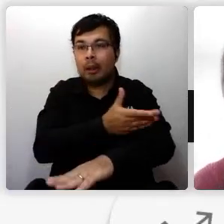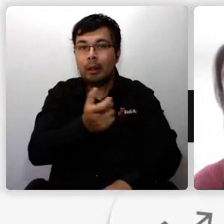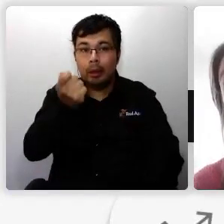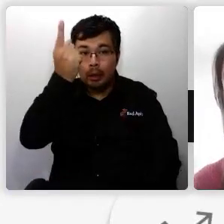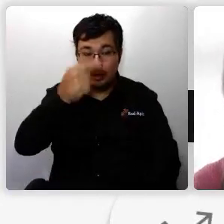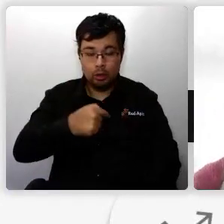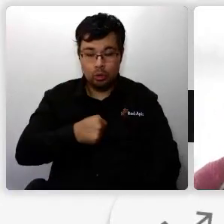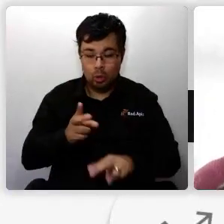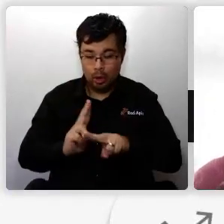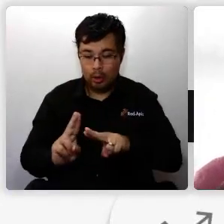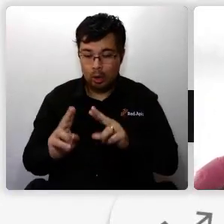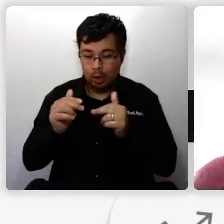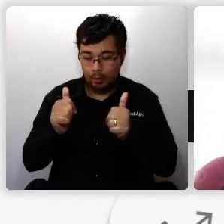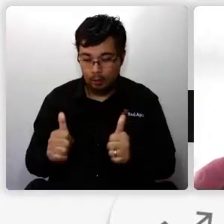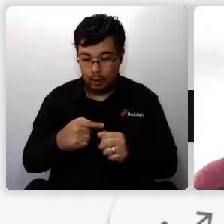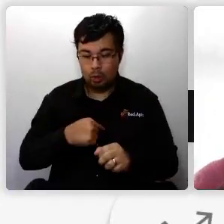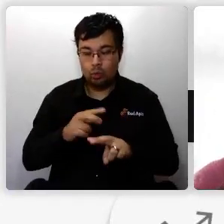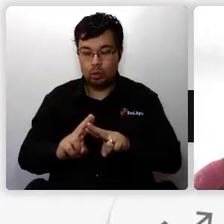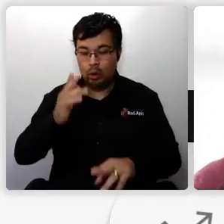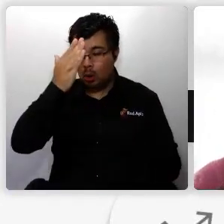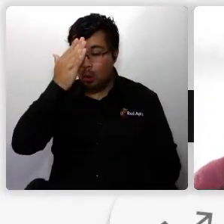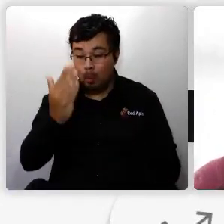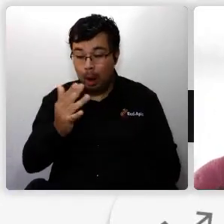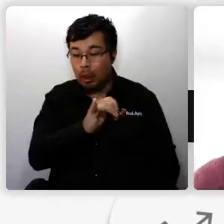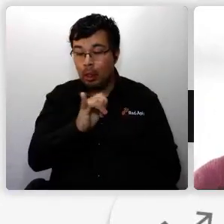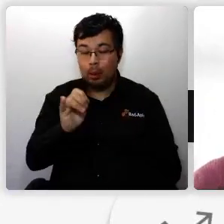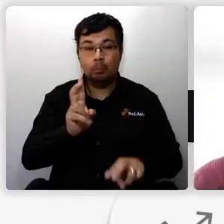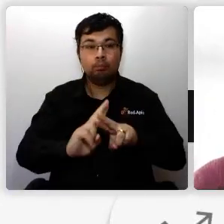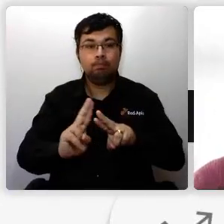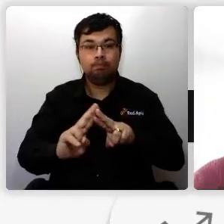lo estoy haciendo bien, lo estoy haciendo mal y poder corregir.